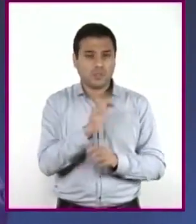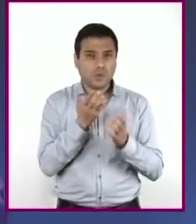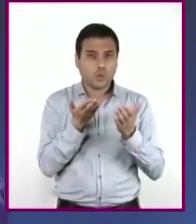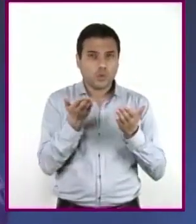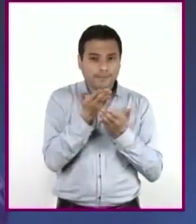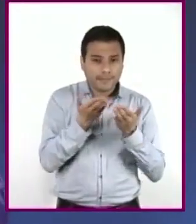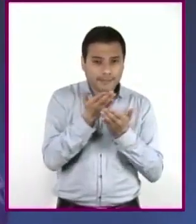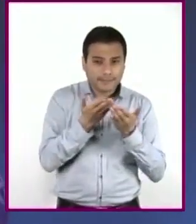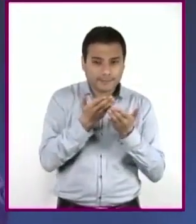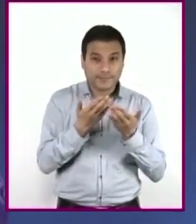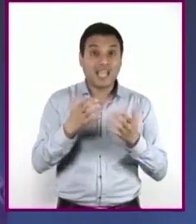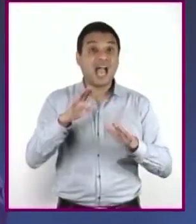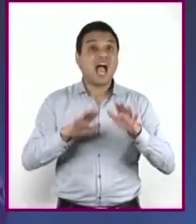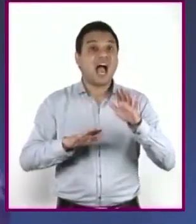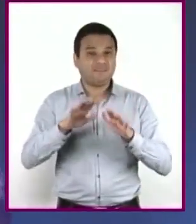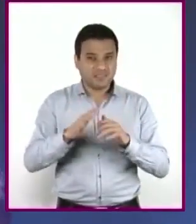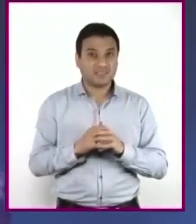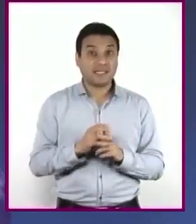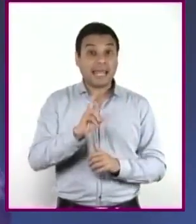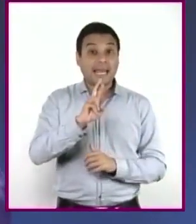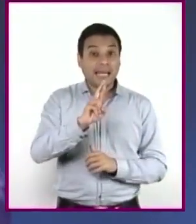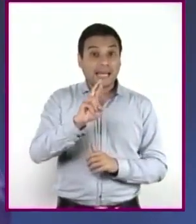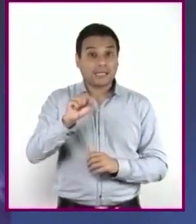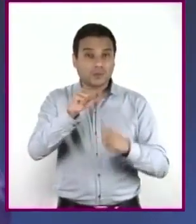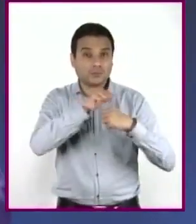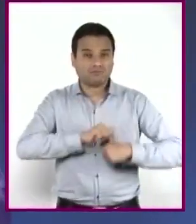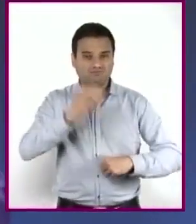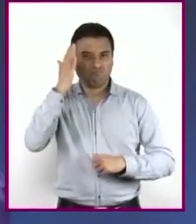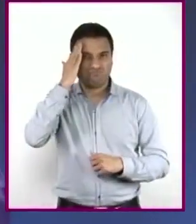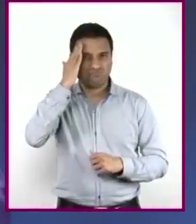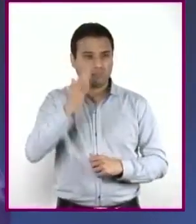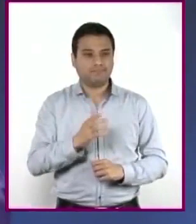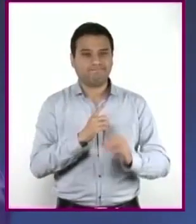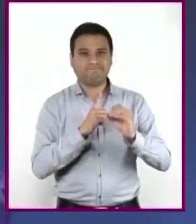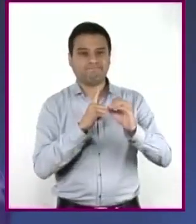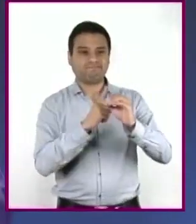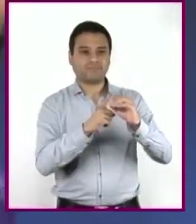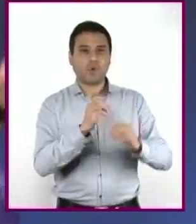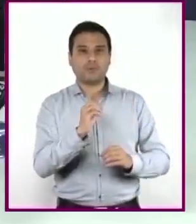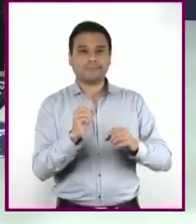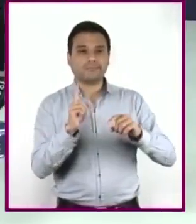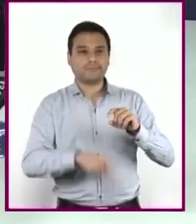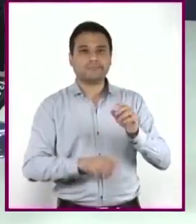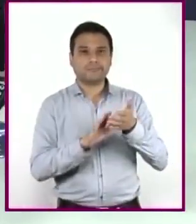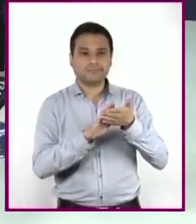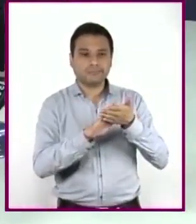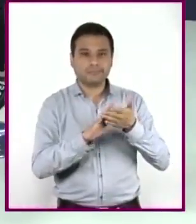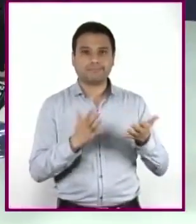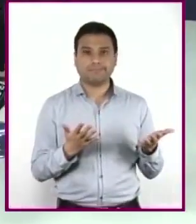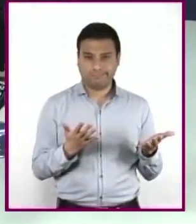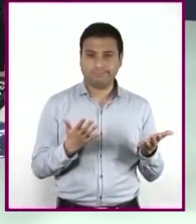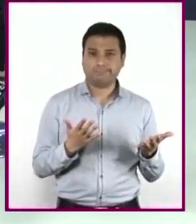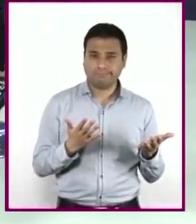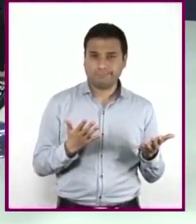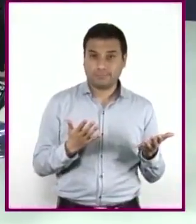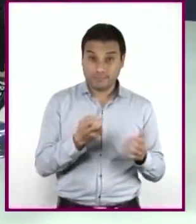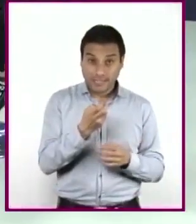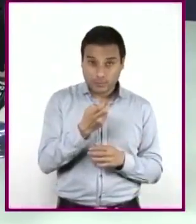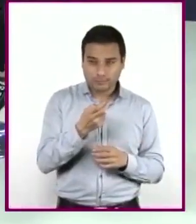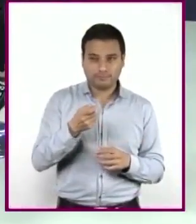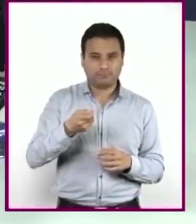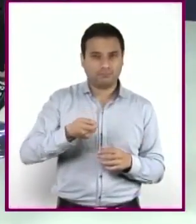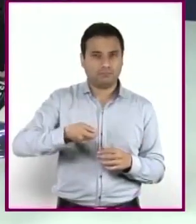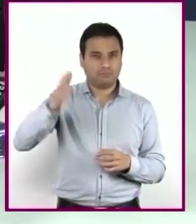plataformas borran o silencian sus publicaciones en vez de solamente advertir sobre el contenido sensible, lo que se ha calificado como